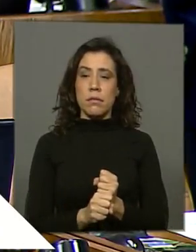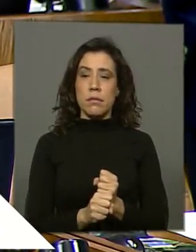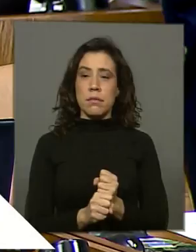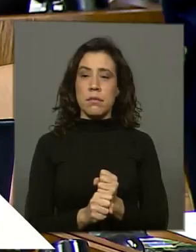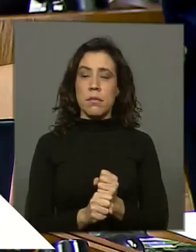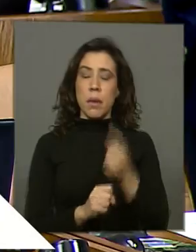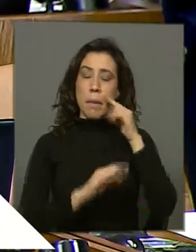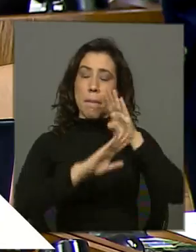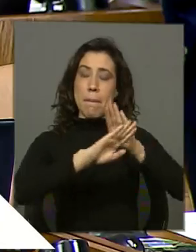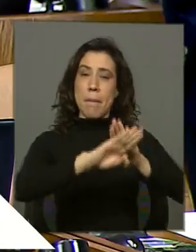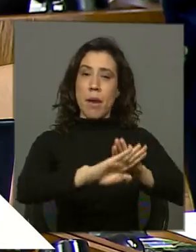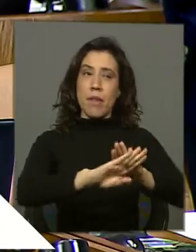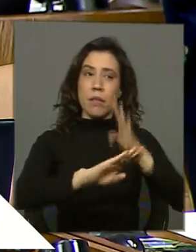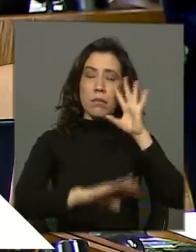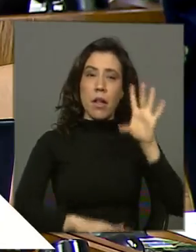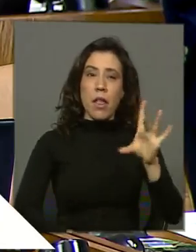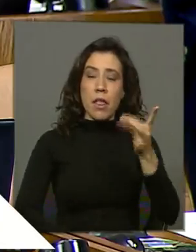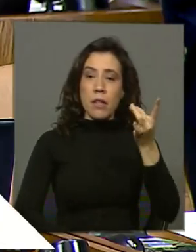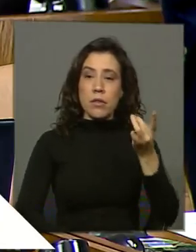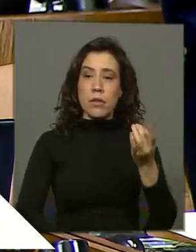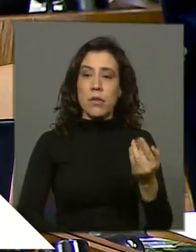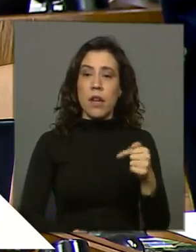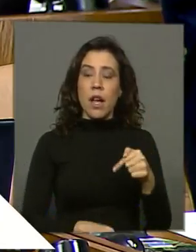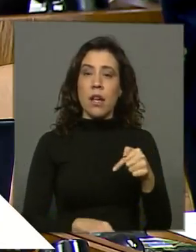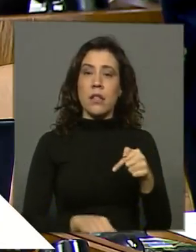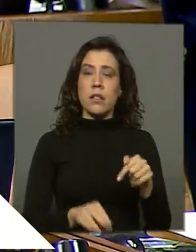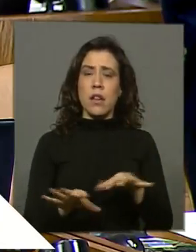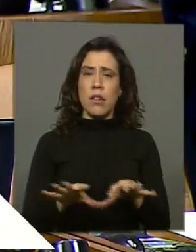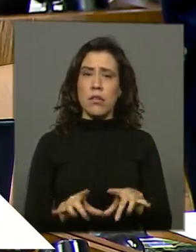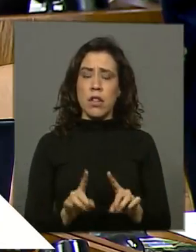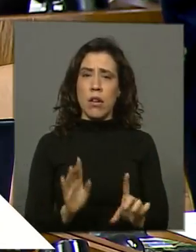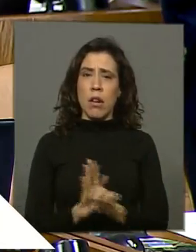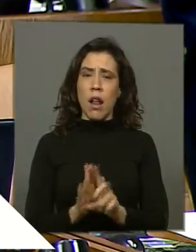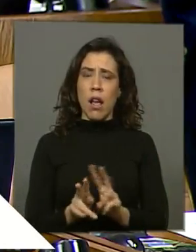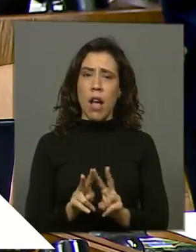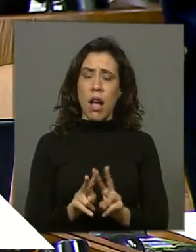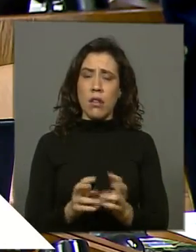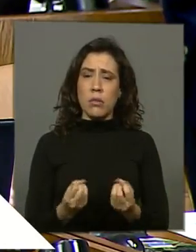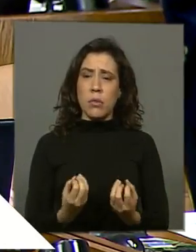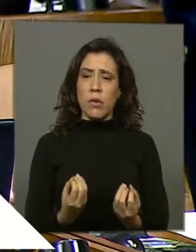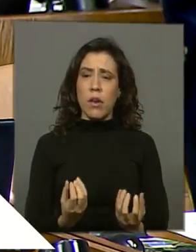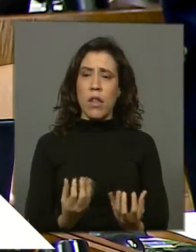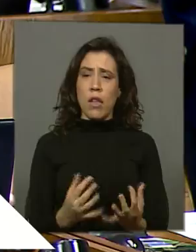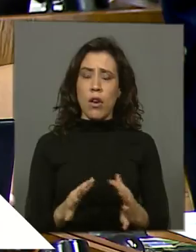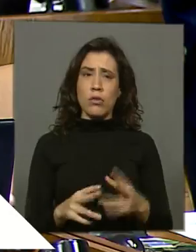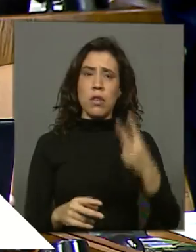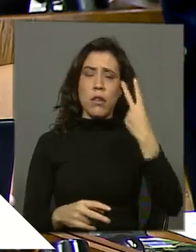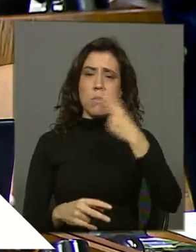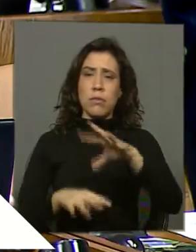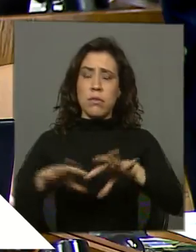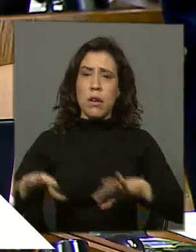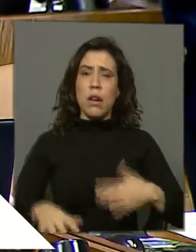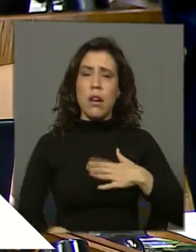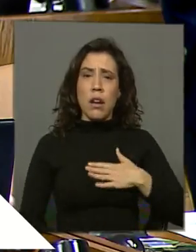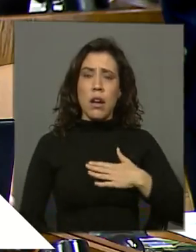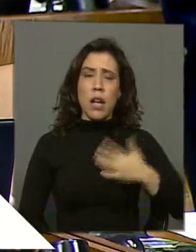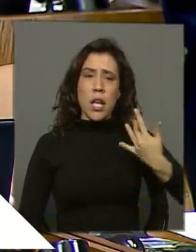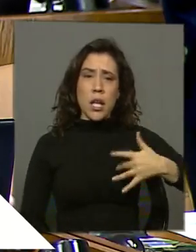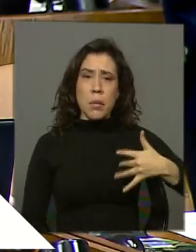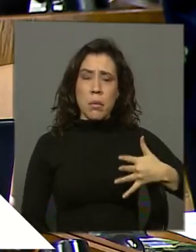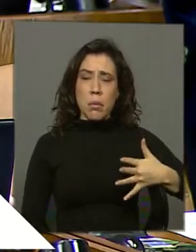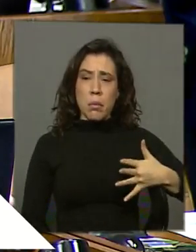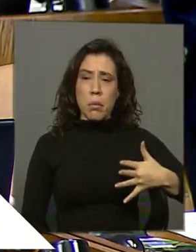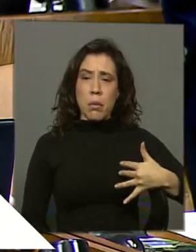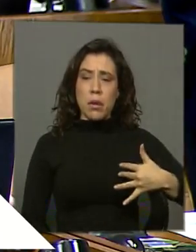es prevenir advertir a tiempo estos ilícitos que han causado como digo efectos patrimoniales importantes no